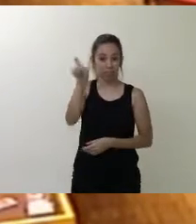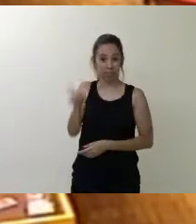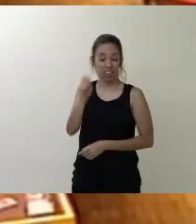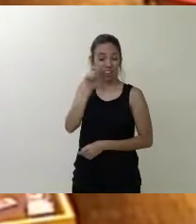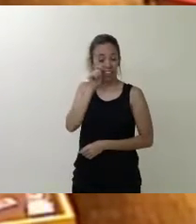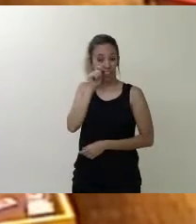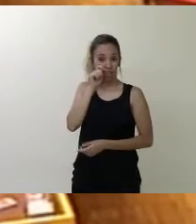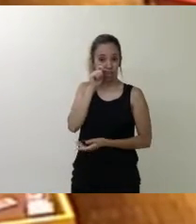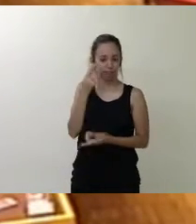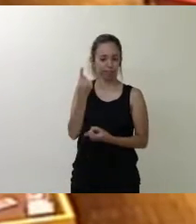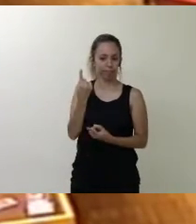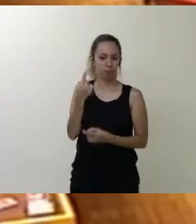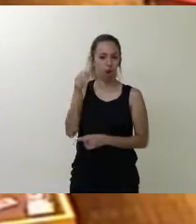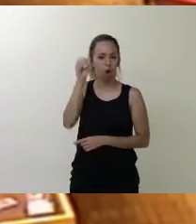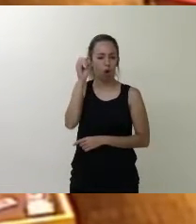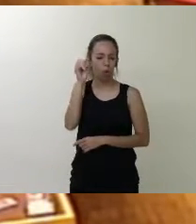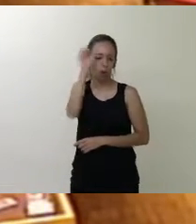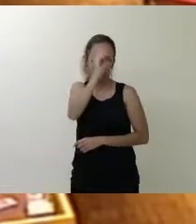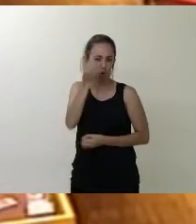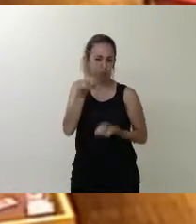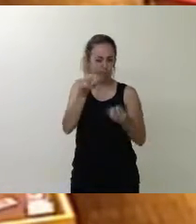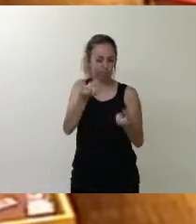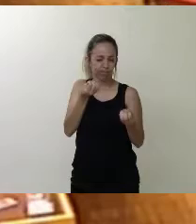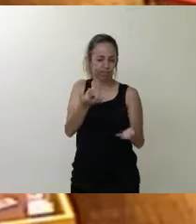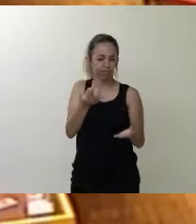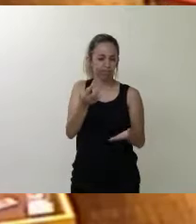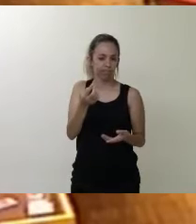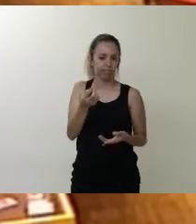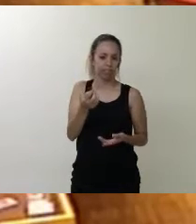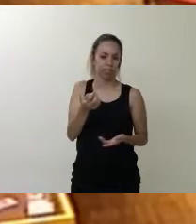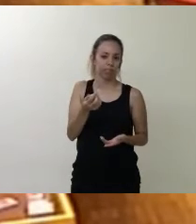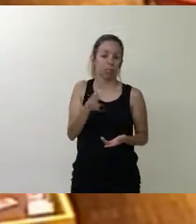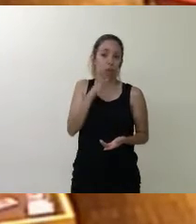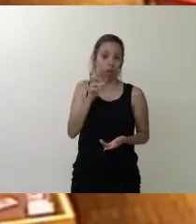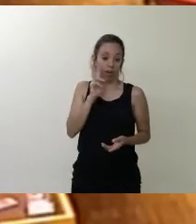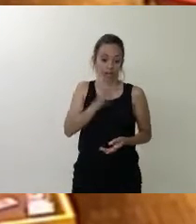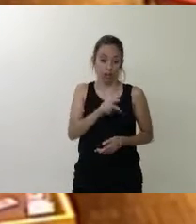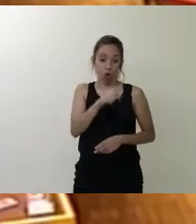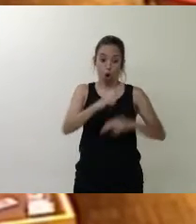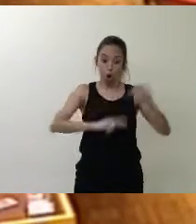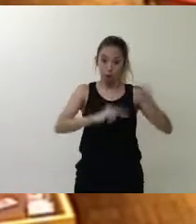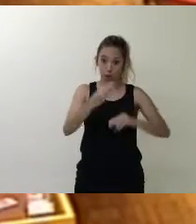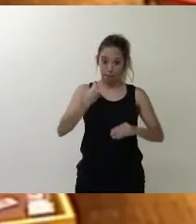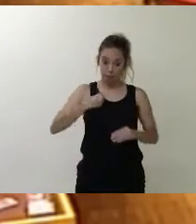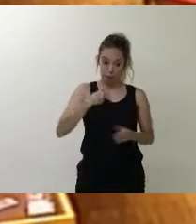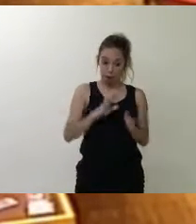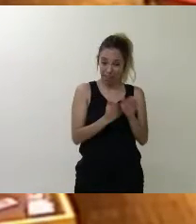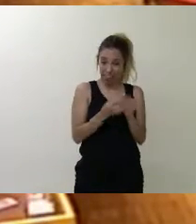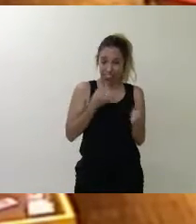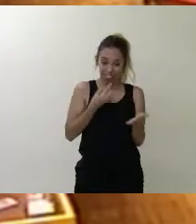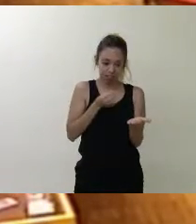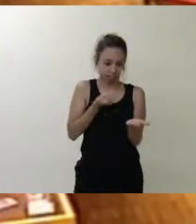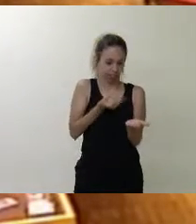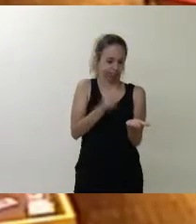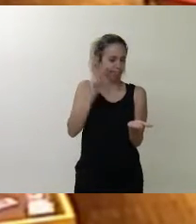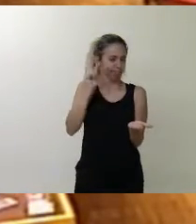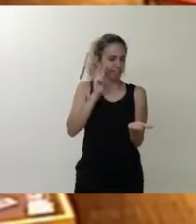¿no? Porque entendemos la urgencia, ¿no?, de las obras propuestas en este expediente vinculado a temas de